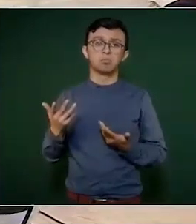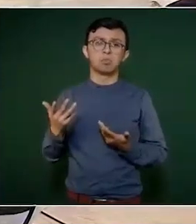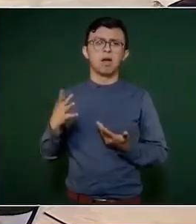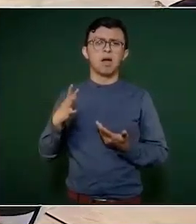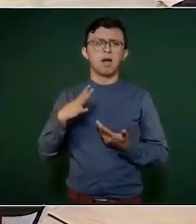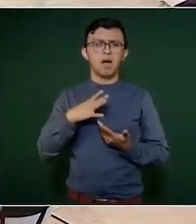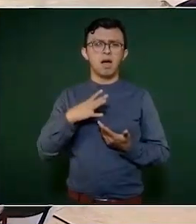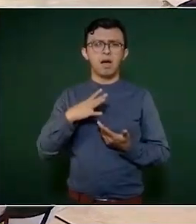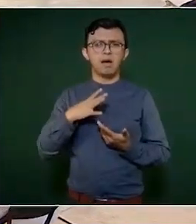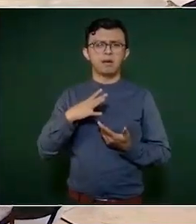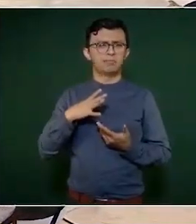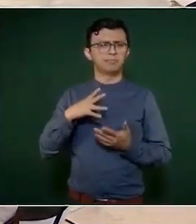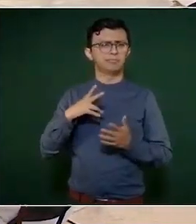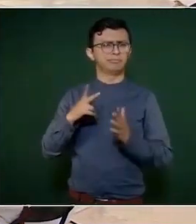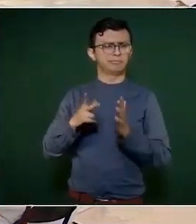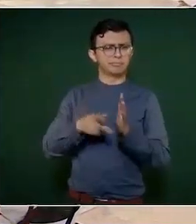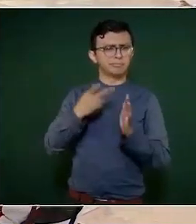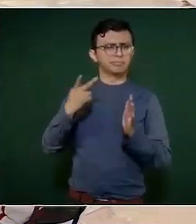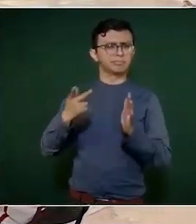muchos intentos